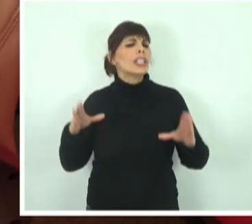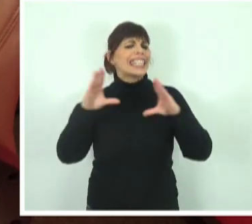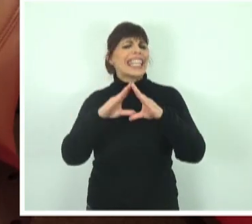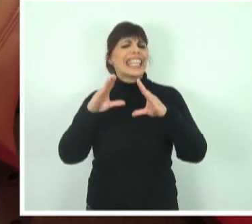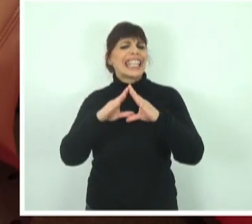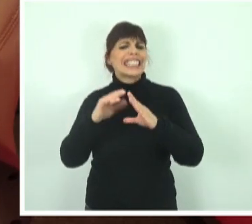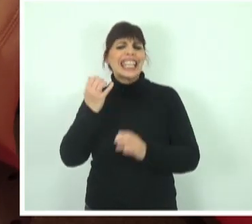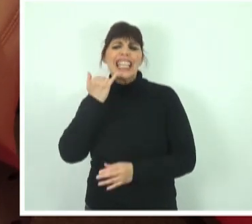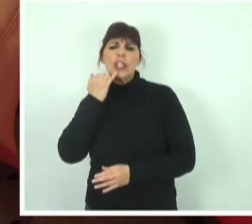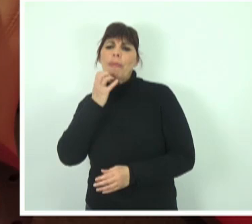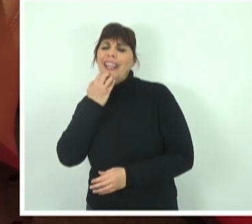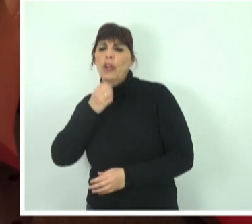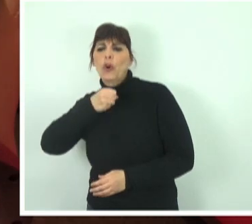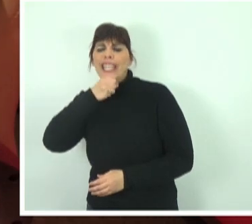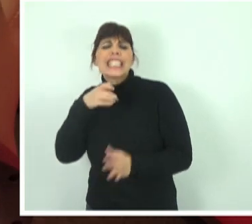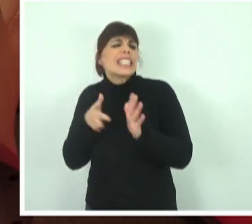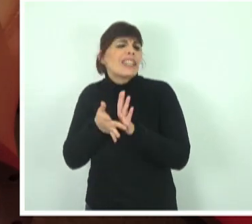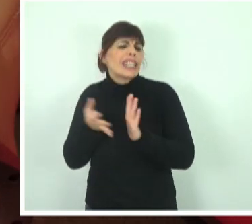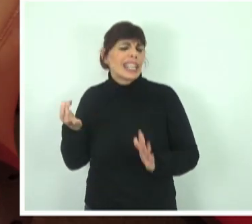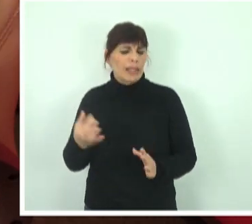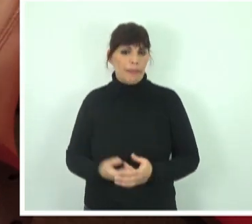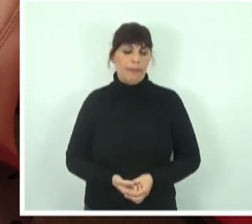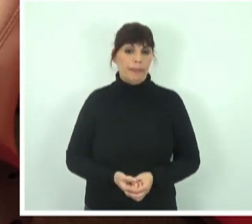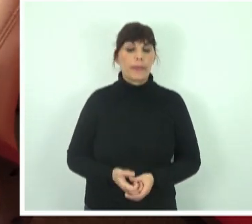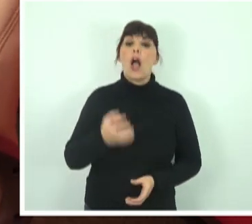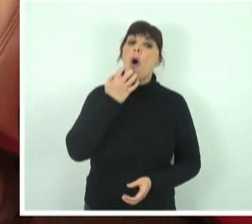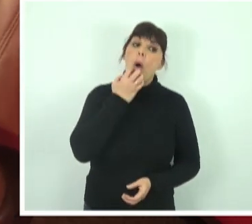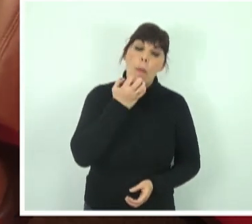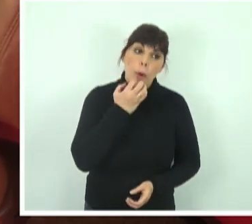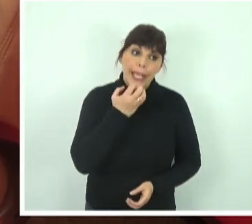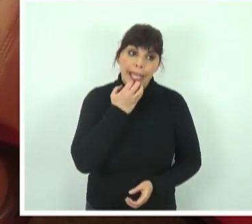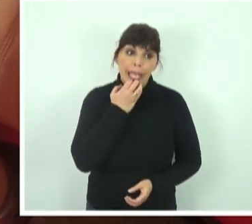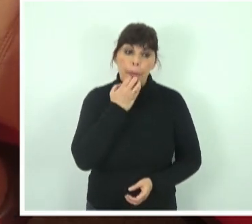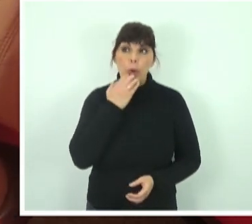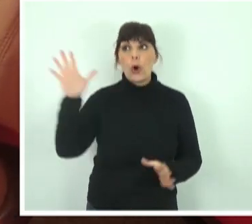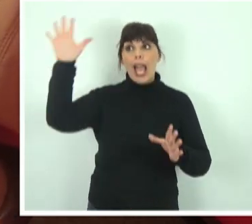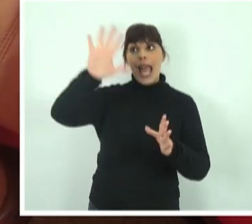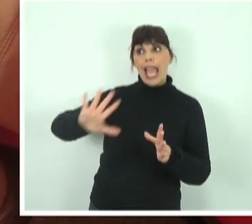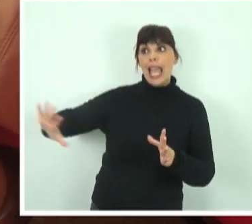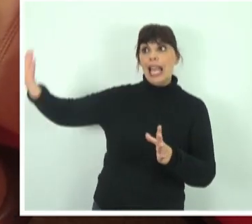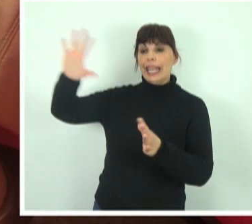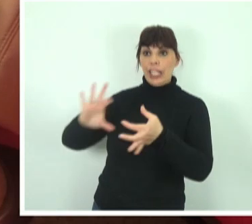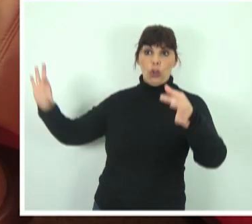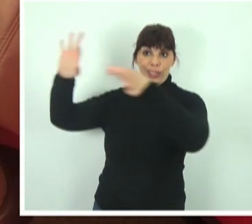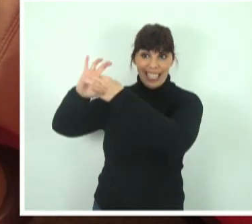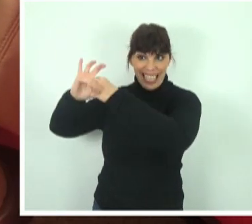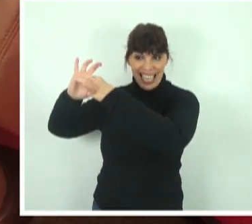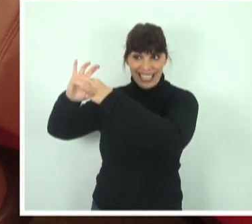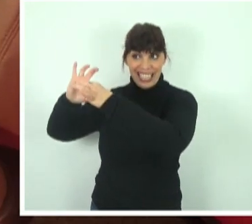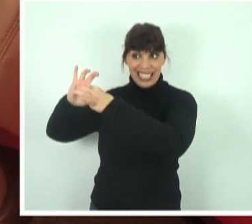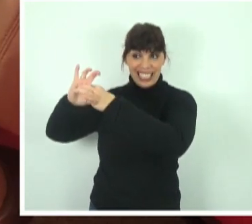griego? A ver, por ejemplo, en la región de Gálatas, lo que hoy es Turquía, en la Galacia del